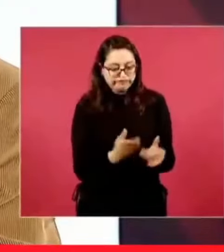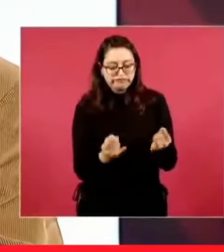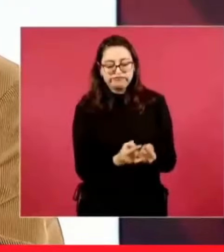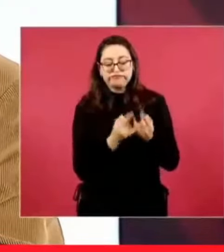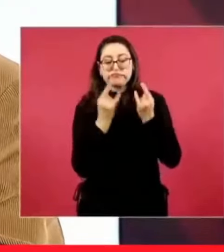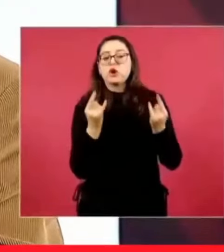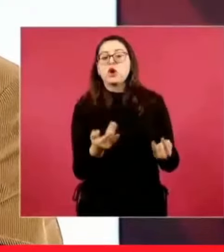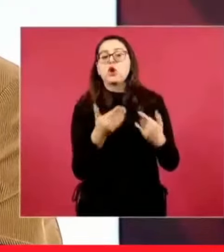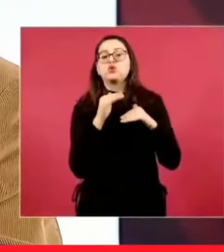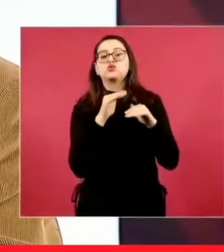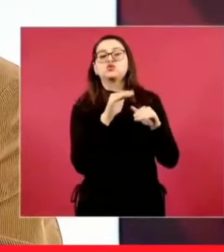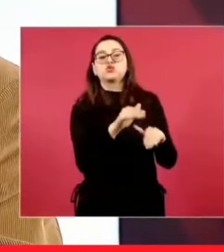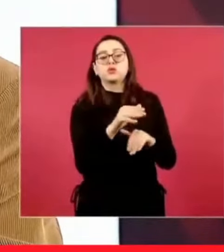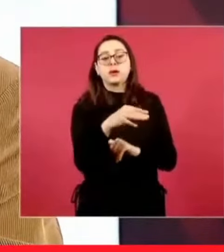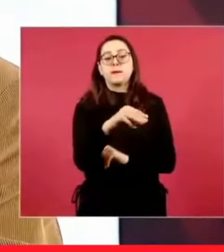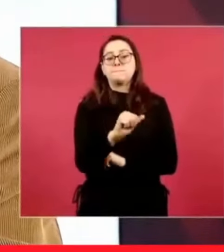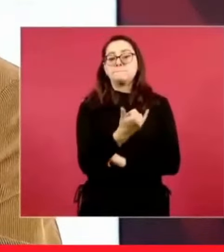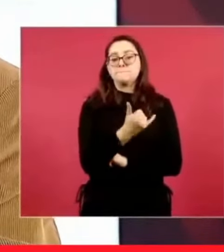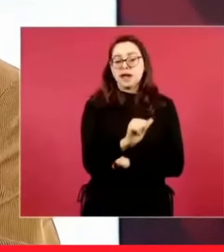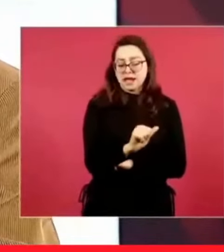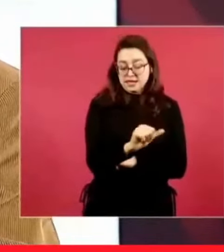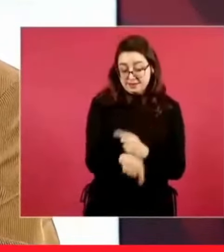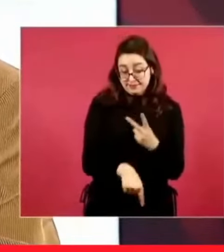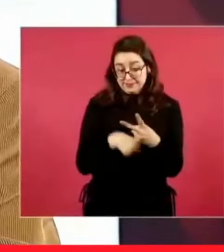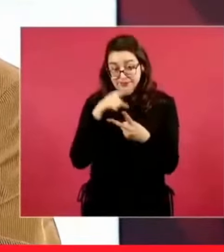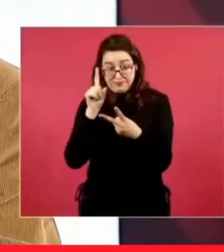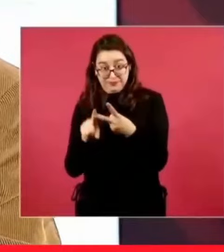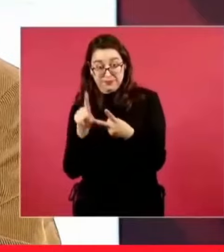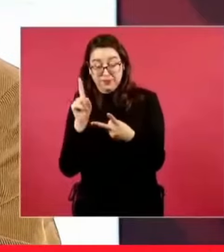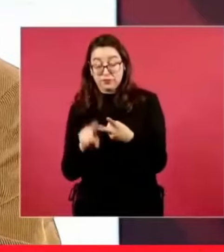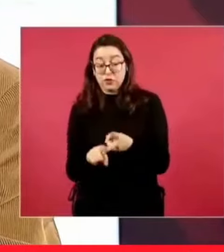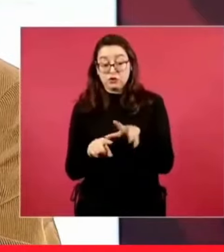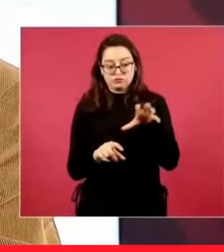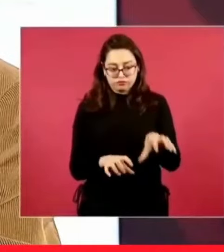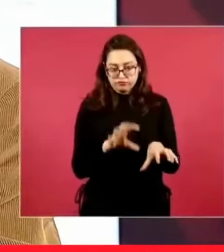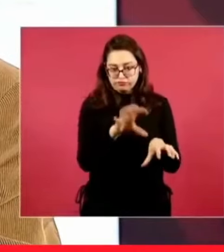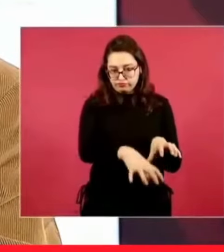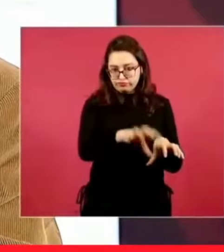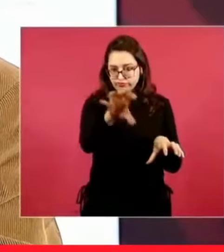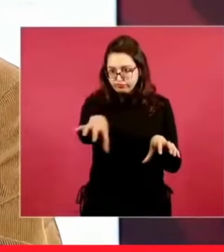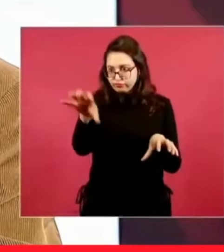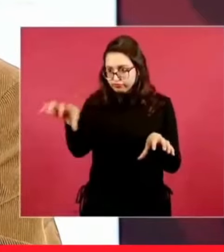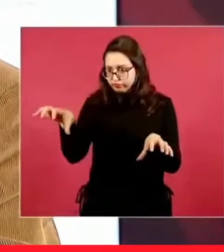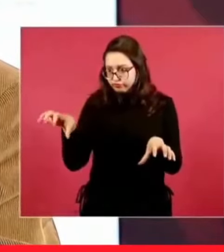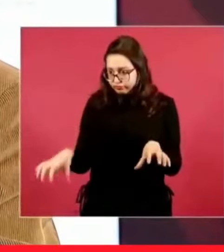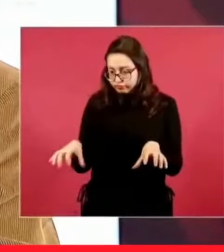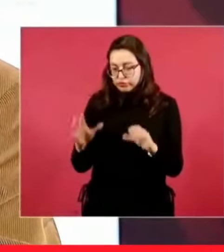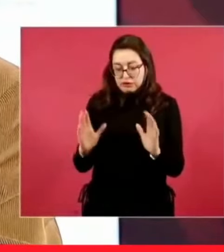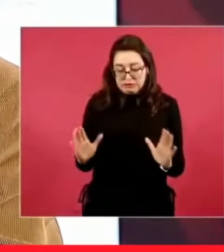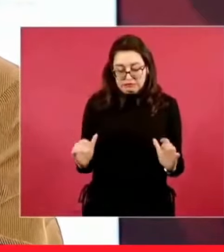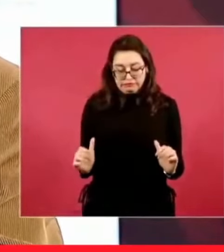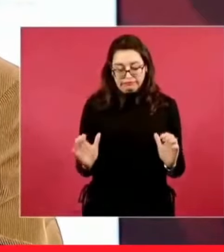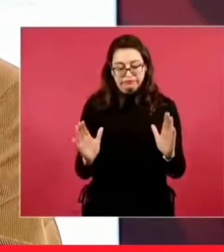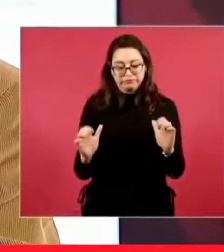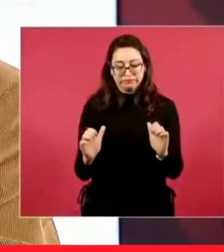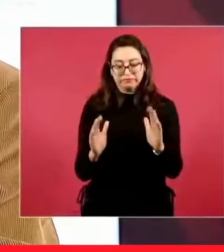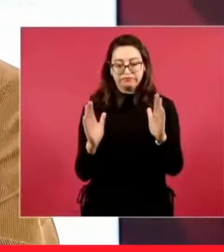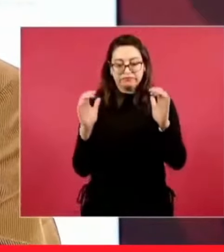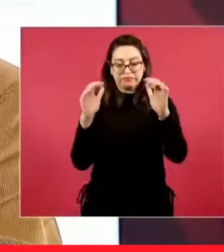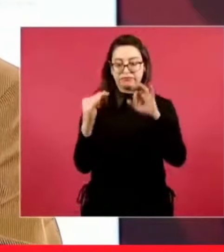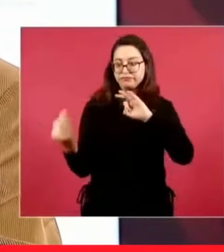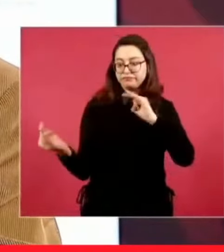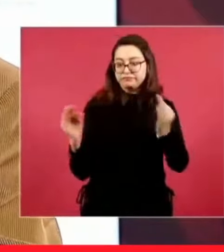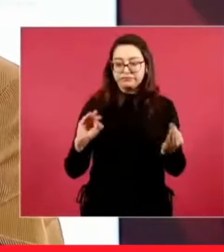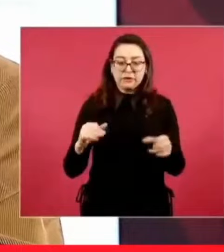maya. Y por otra parte, el programa de mejoramiento de zonas arqueológicas, que supone un concienzudo